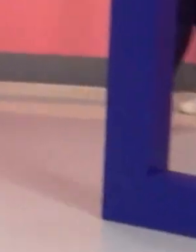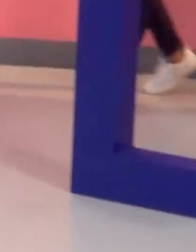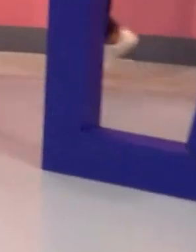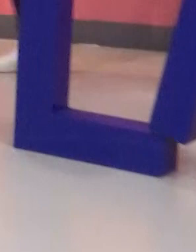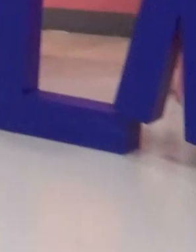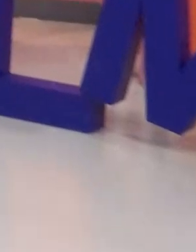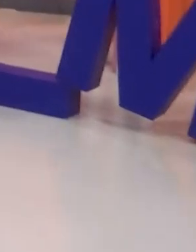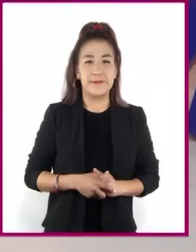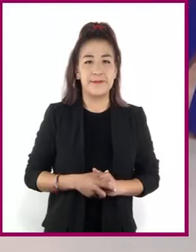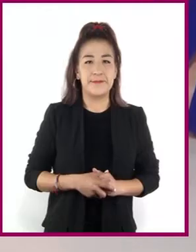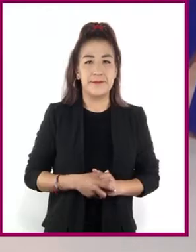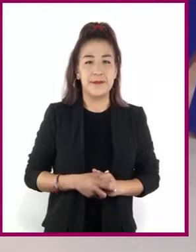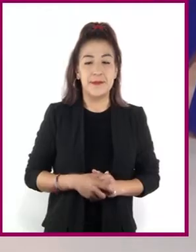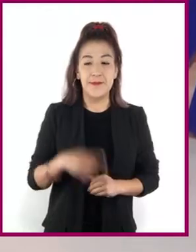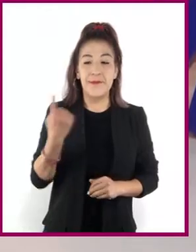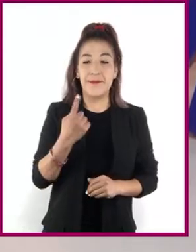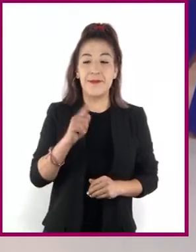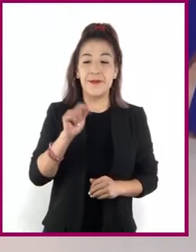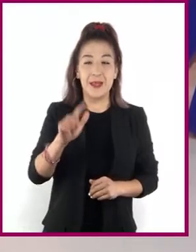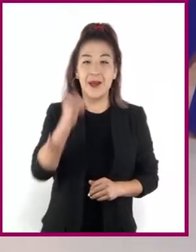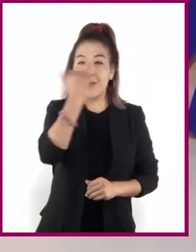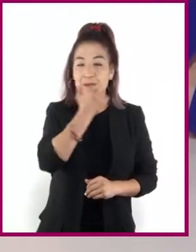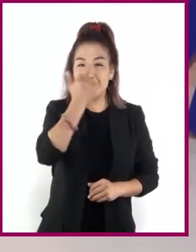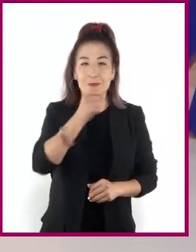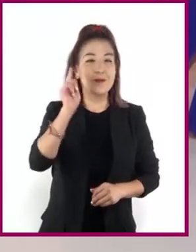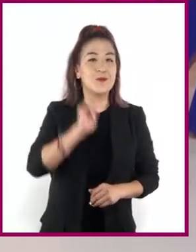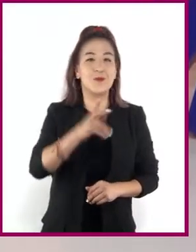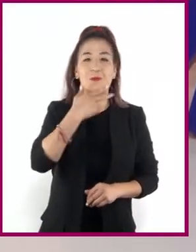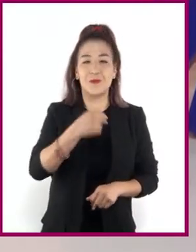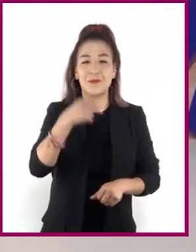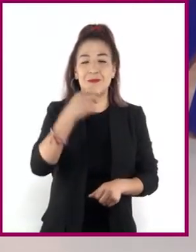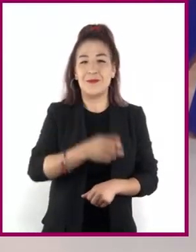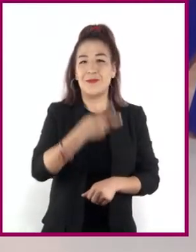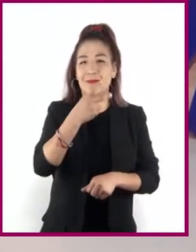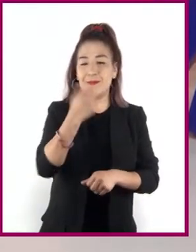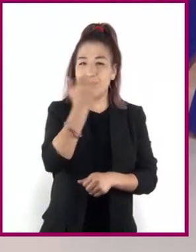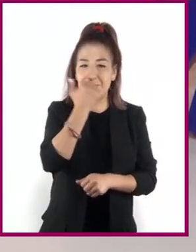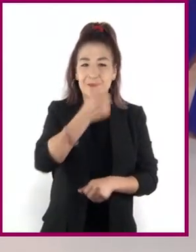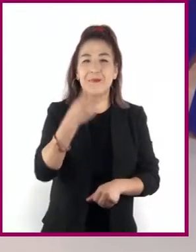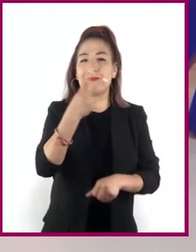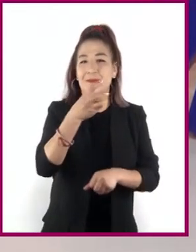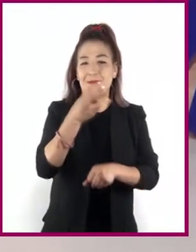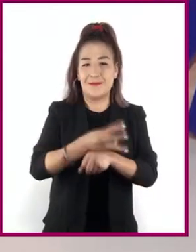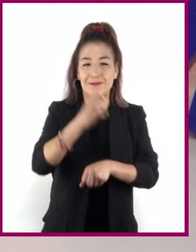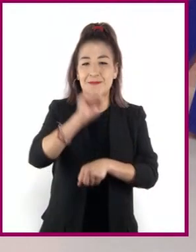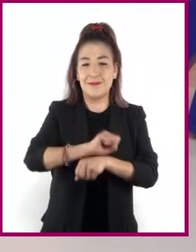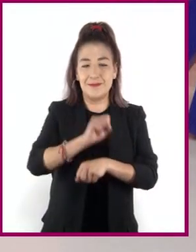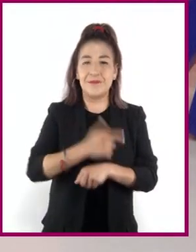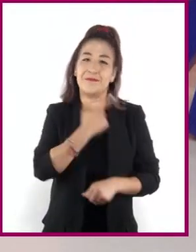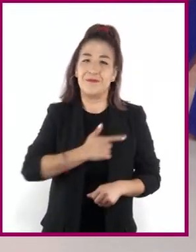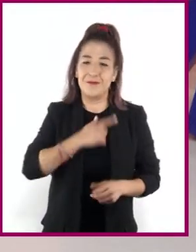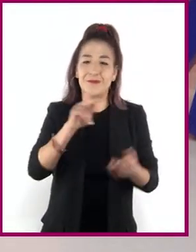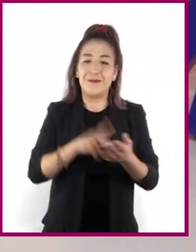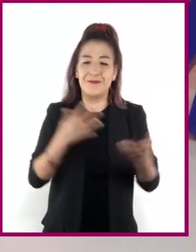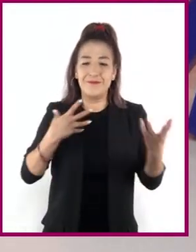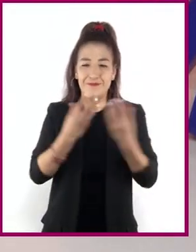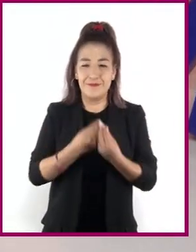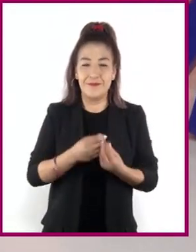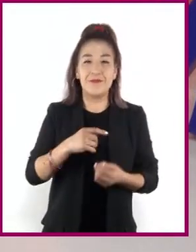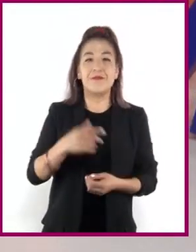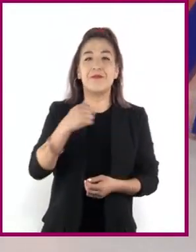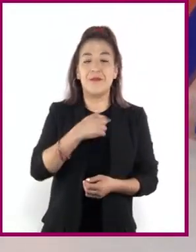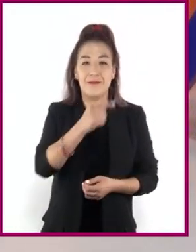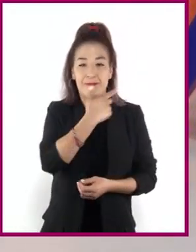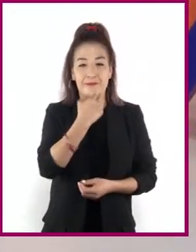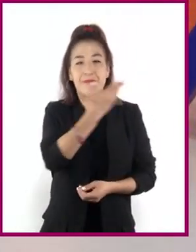qué tal alumnas y alumnos de 3º de secundaria nos da mucho gusto encontrarnos con ustedes nuevamente somos josian garcía